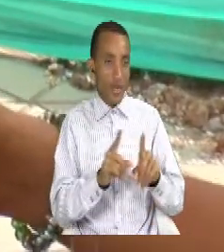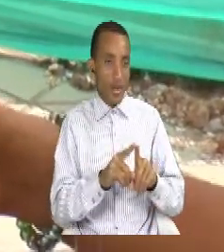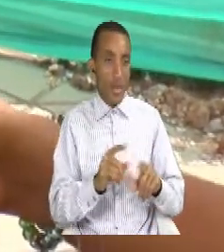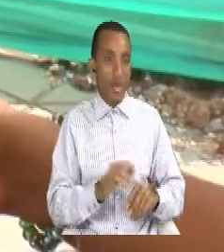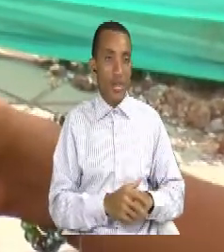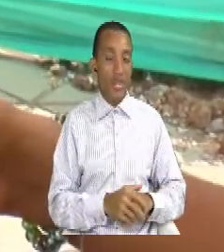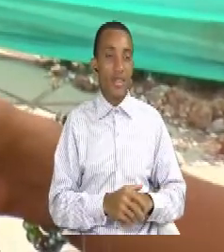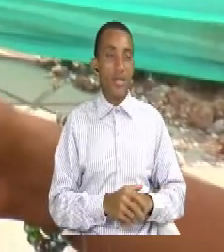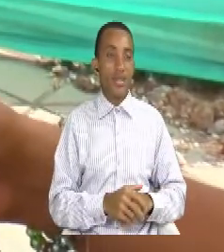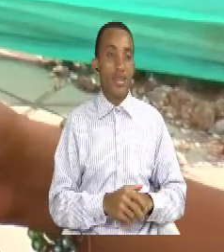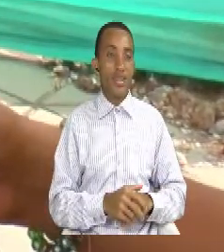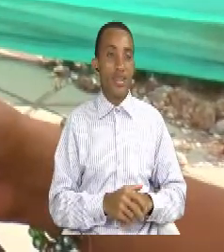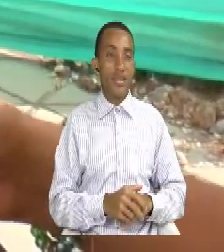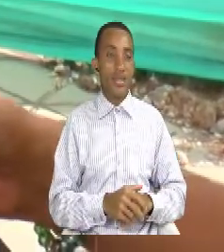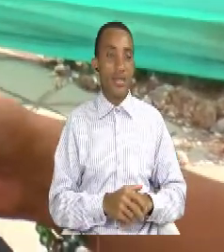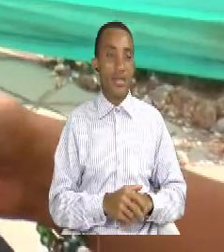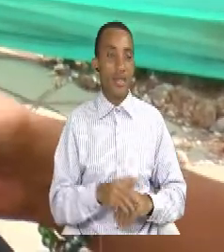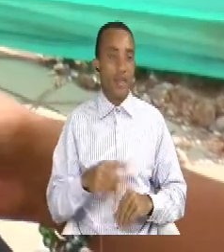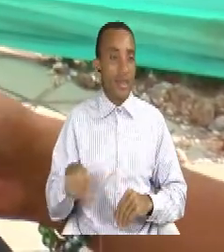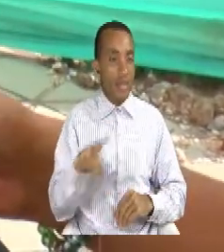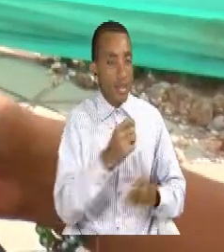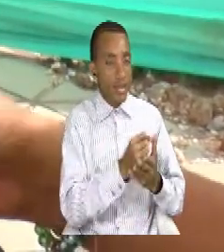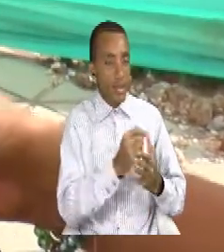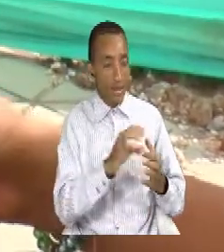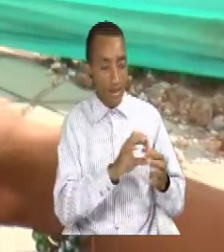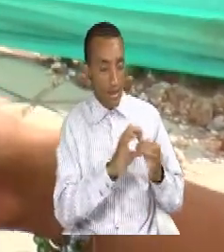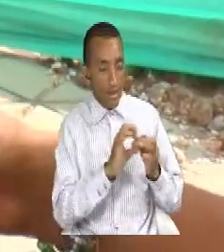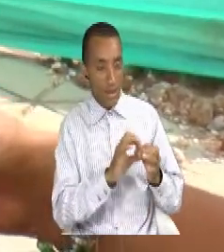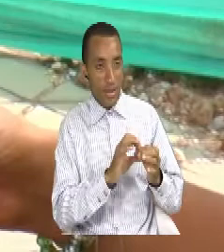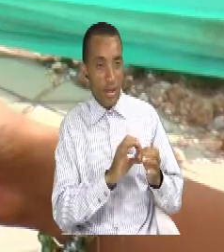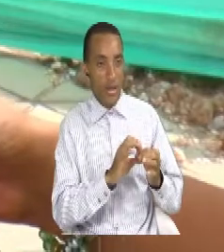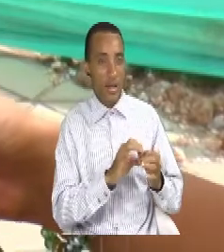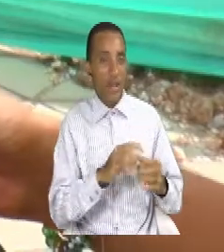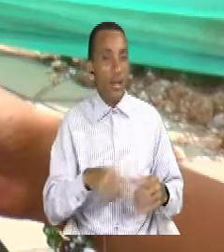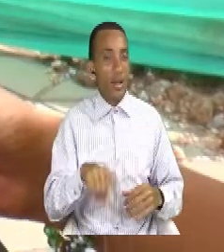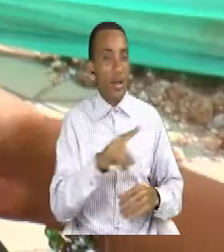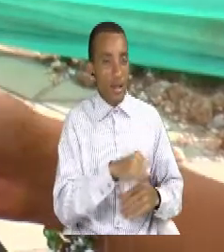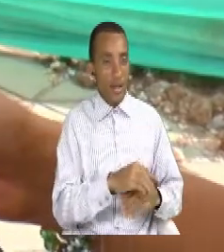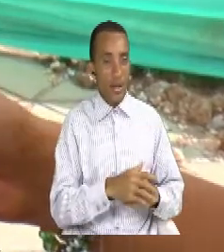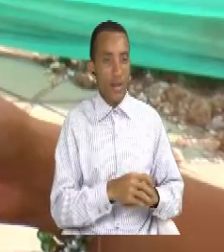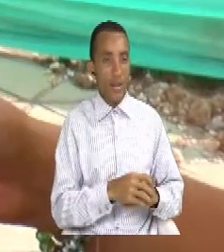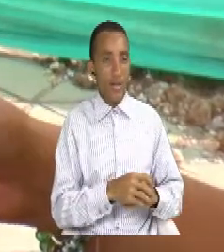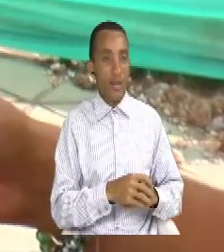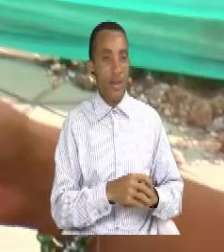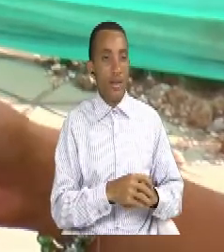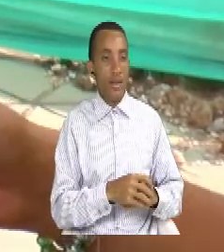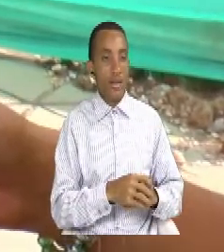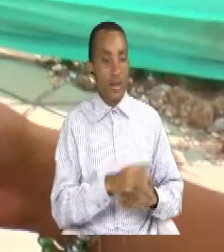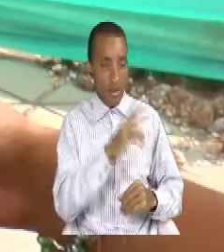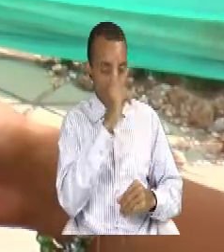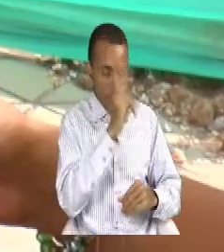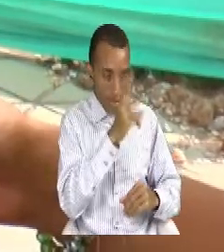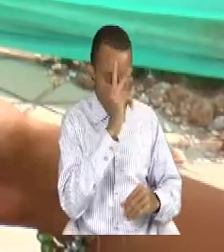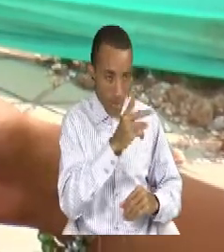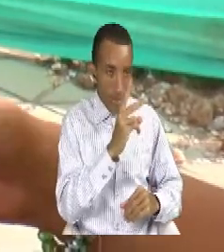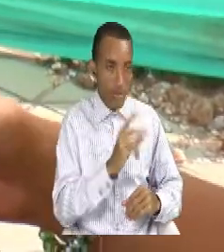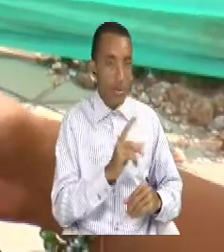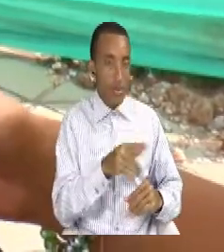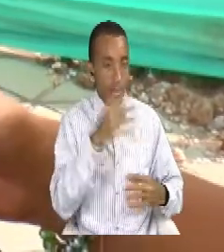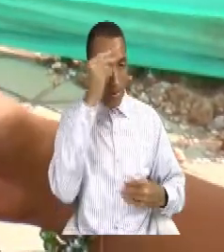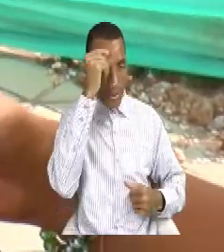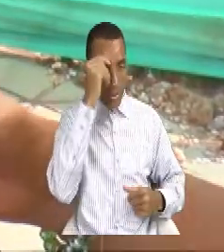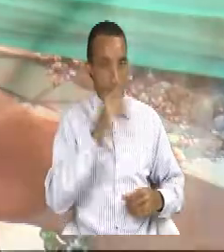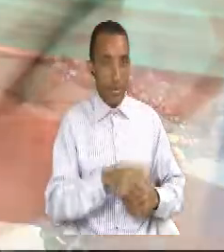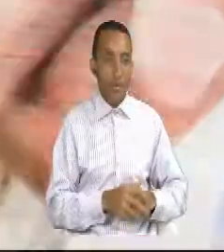Pero igual, esto, un llamado para mantenernos en esa, para que se mantenga en esa posición y sobre todo pues, respetando los valores y la dignidad, que la moral no se puede